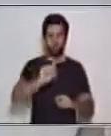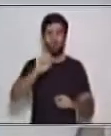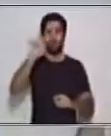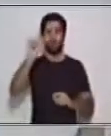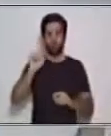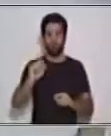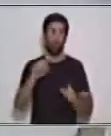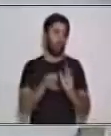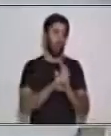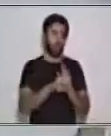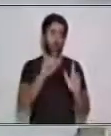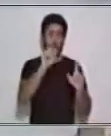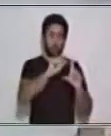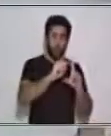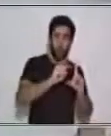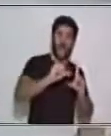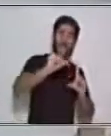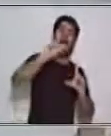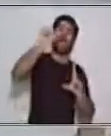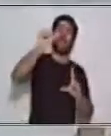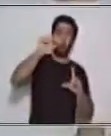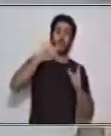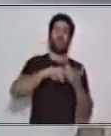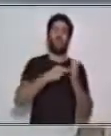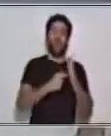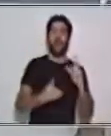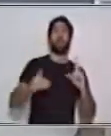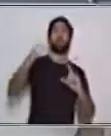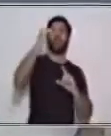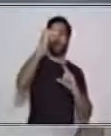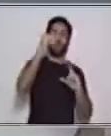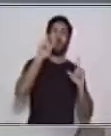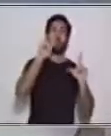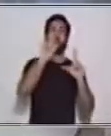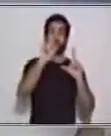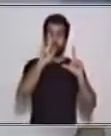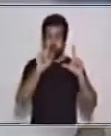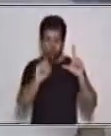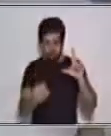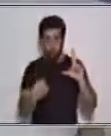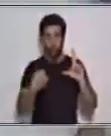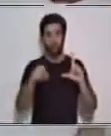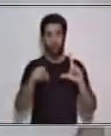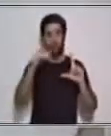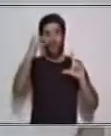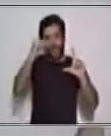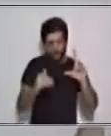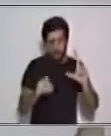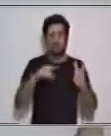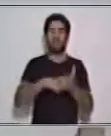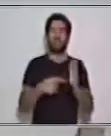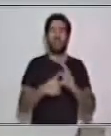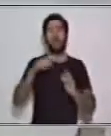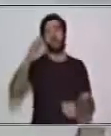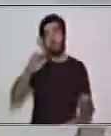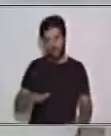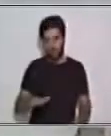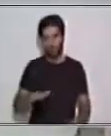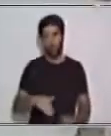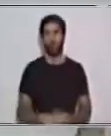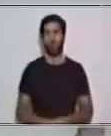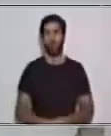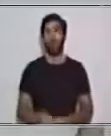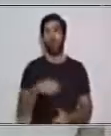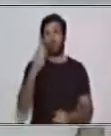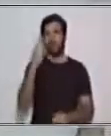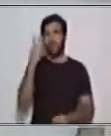están hasta arriba me indican que es el dato mayor y los puntos que están hasta abajo me representan el dato menor.